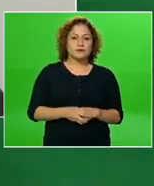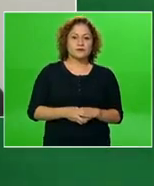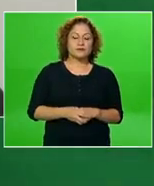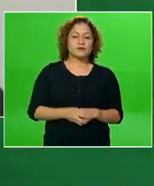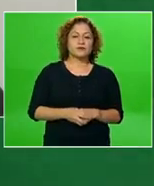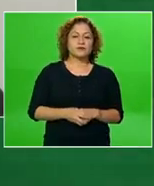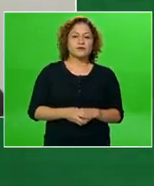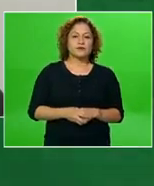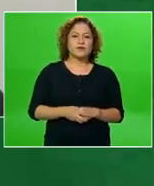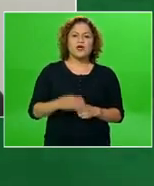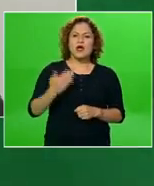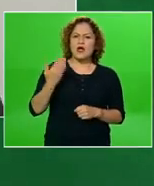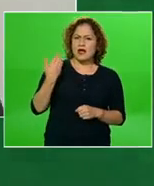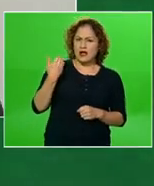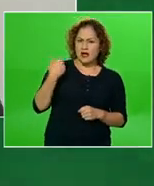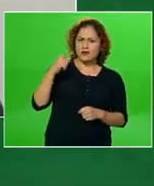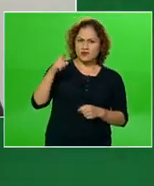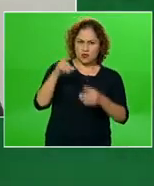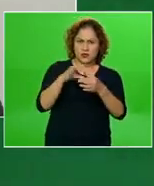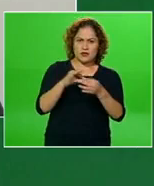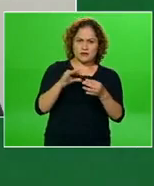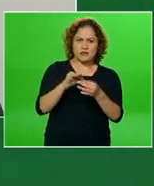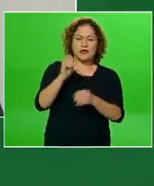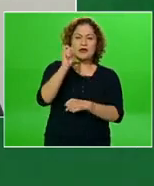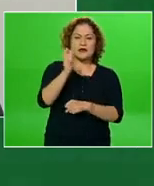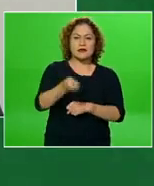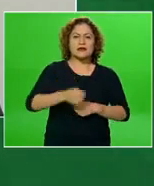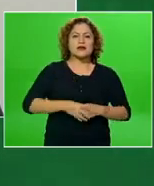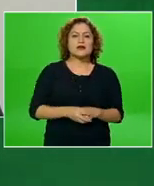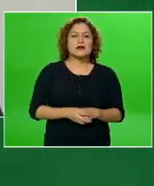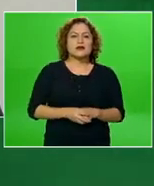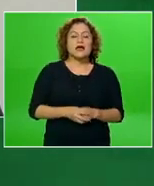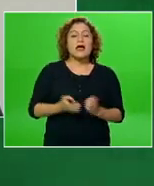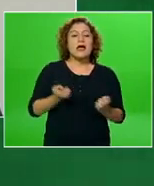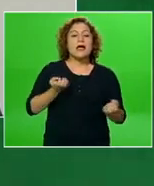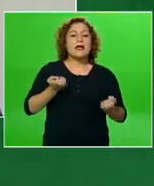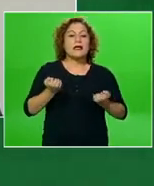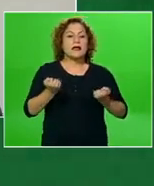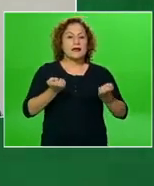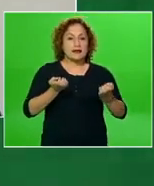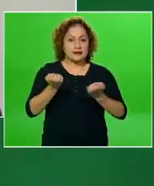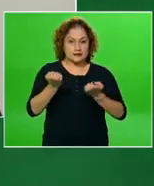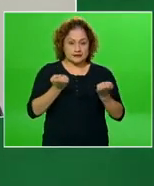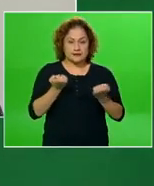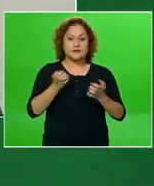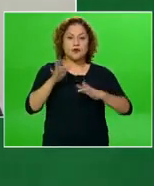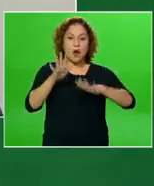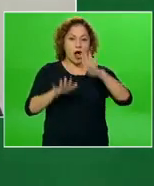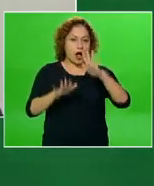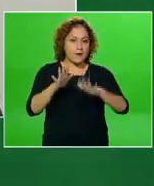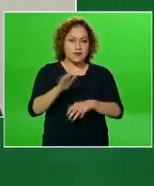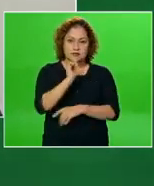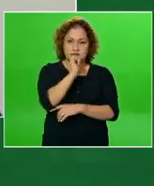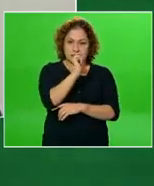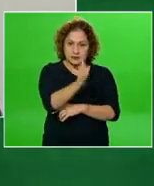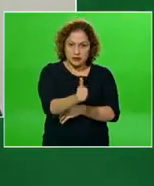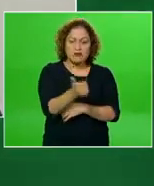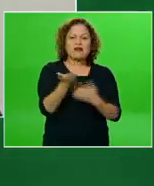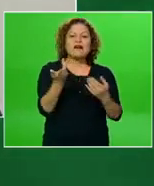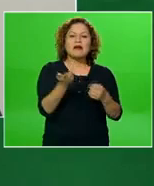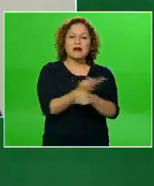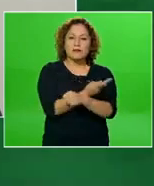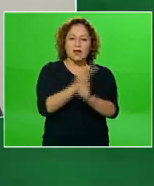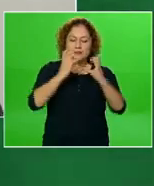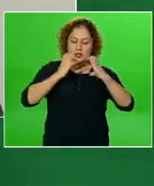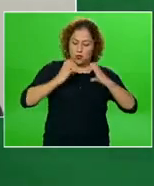exposición la falta de ejercicio obviamente lleva a la generación de muchas enfermedades pero entre ellas las